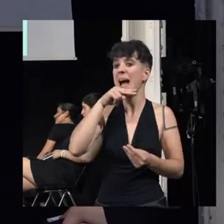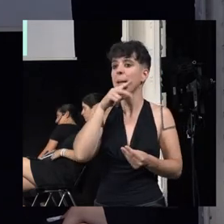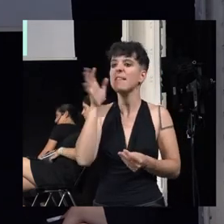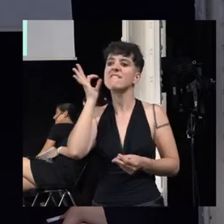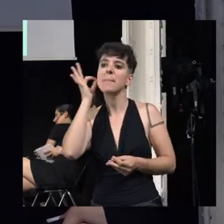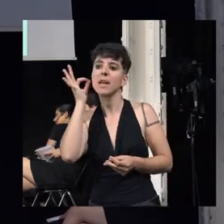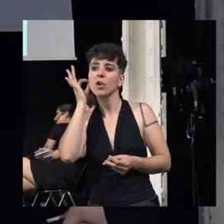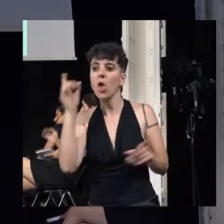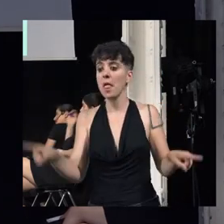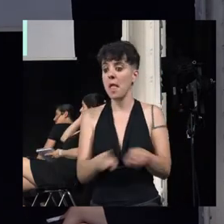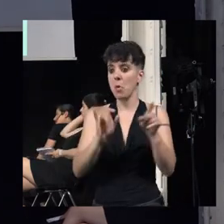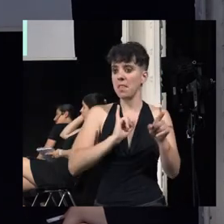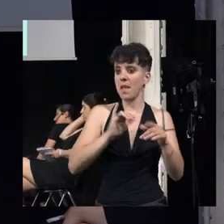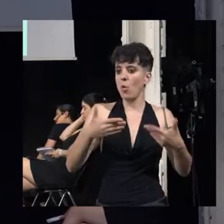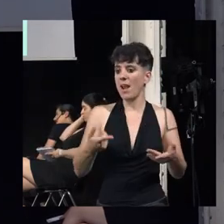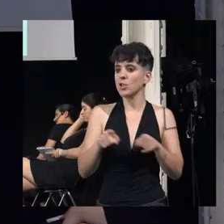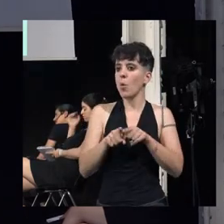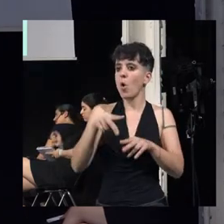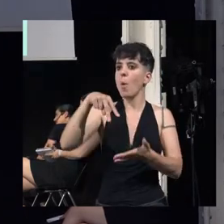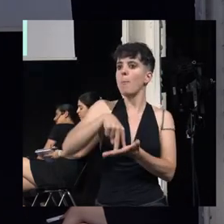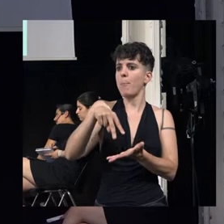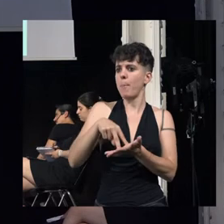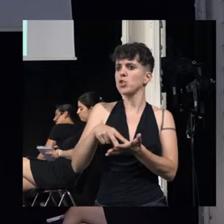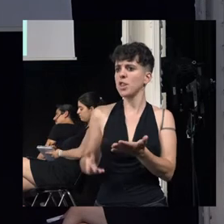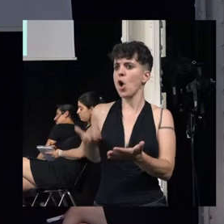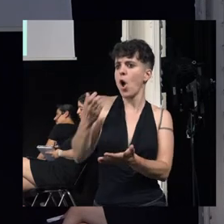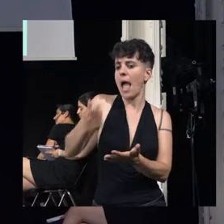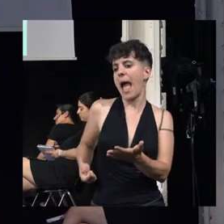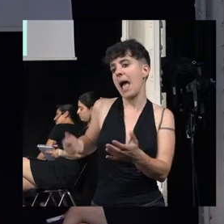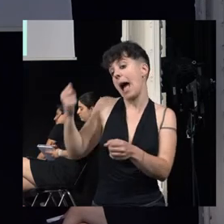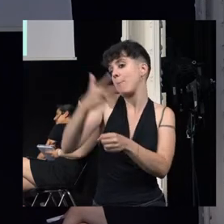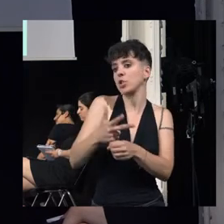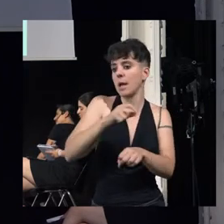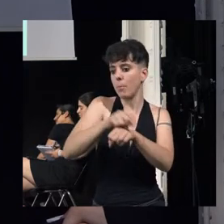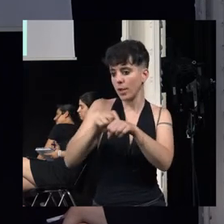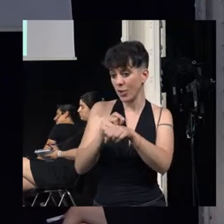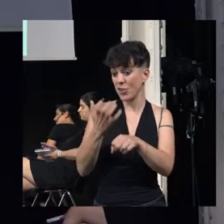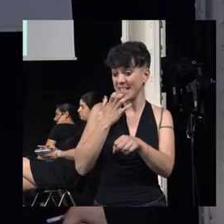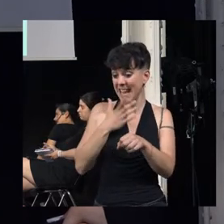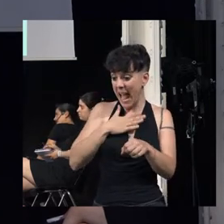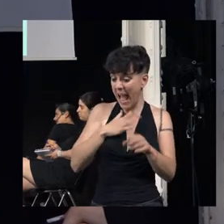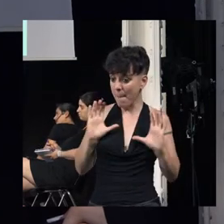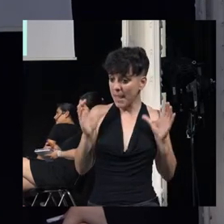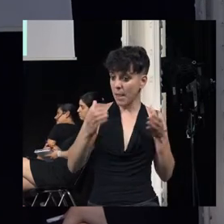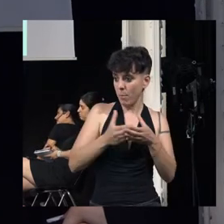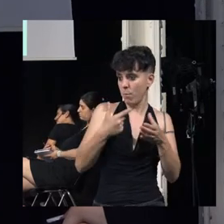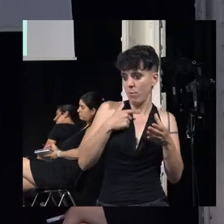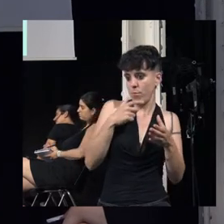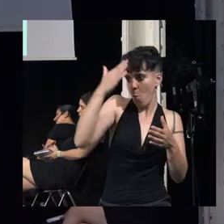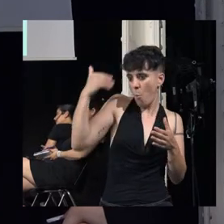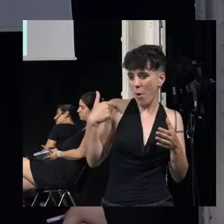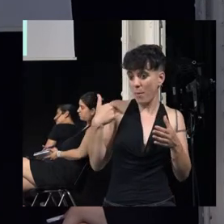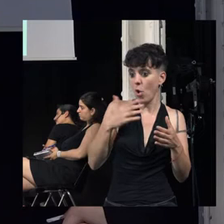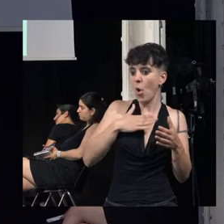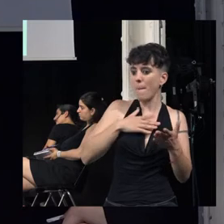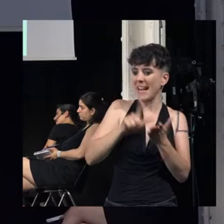identidad, como una posición política. Mirad, si mi pueblo no se le hubiera extirpado nuestra lengua, yo